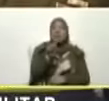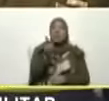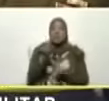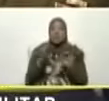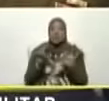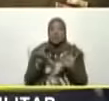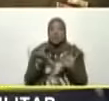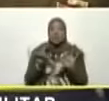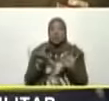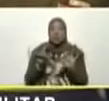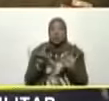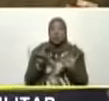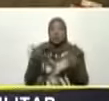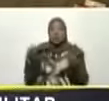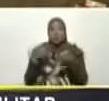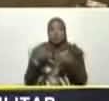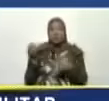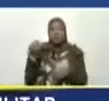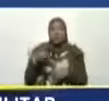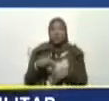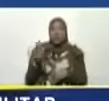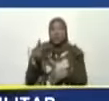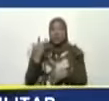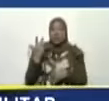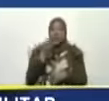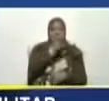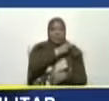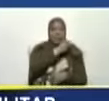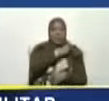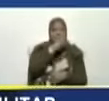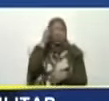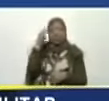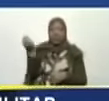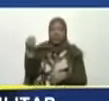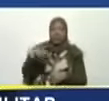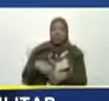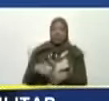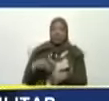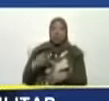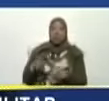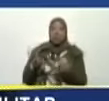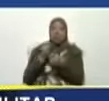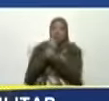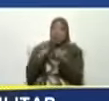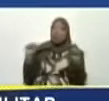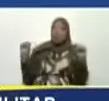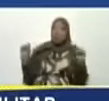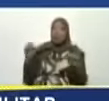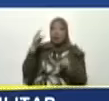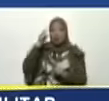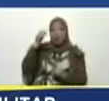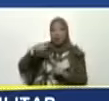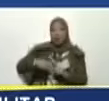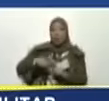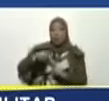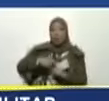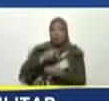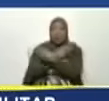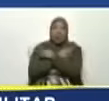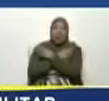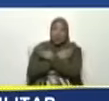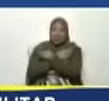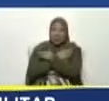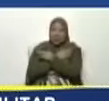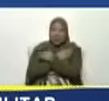126 sargentos mayores de tercera asciende dignamente el día de hoy.